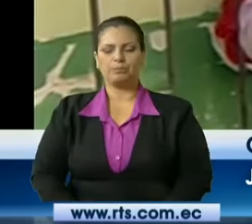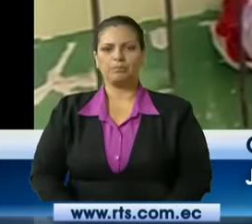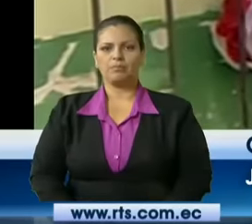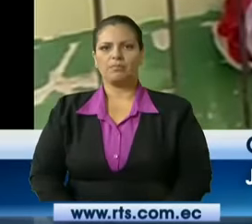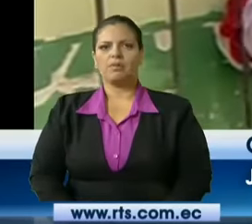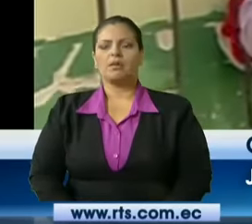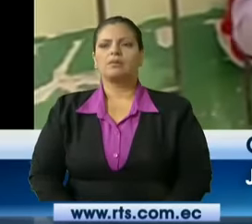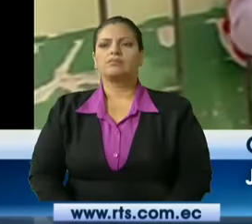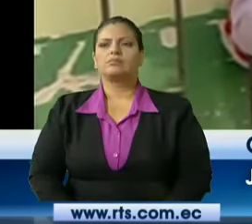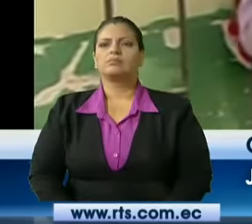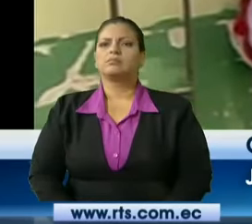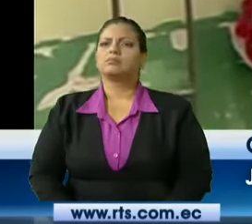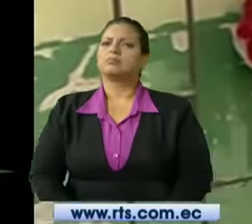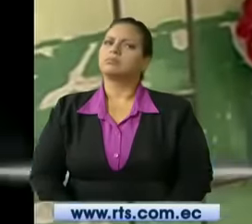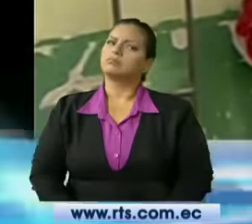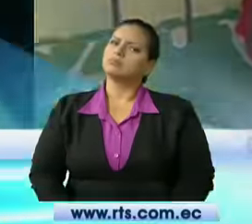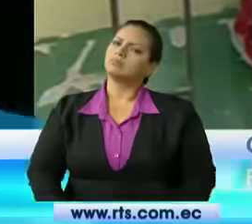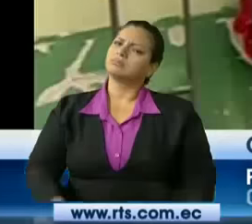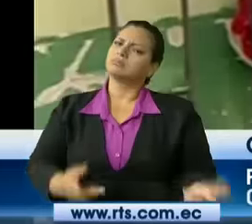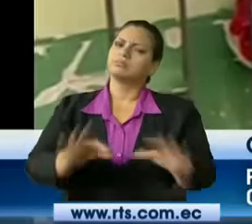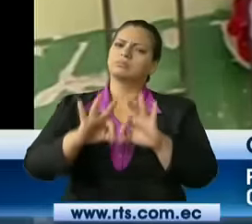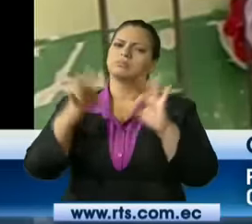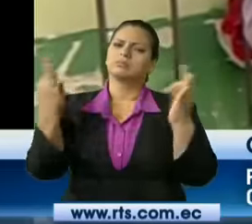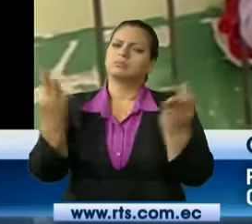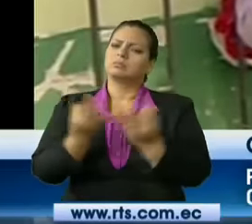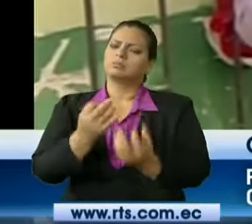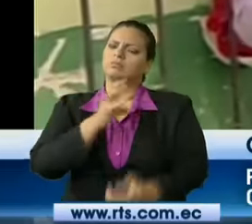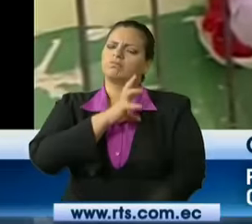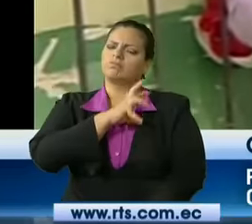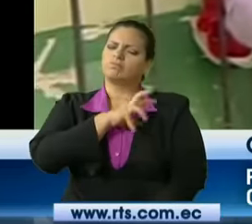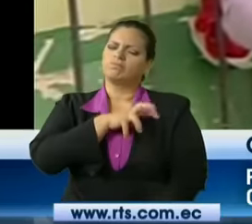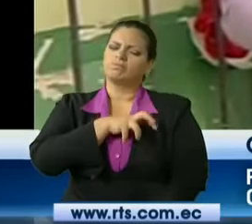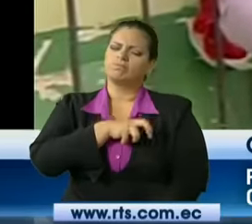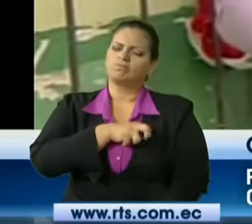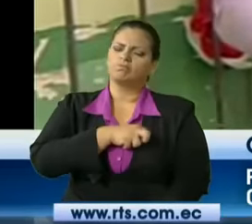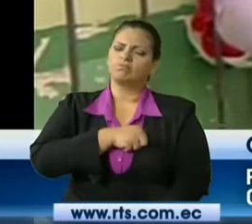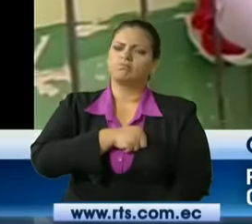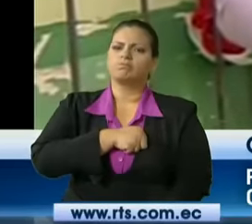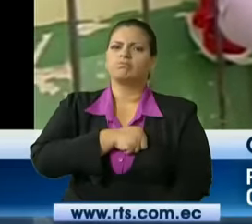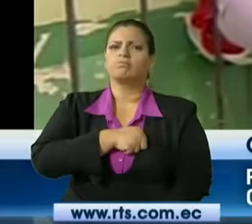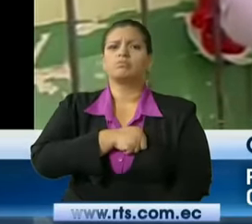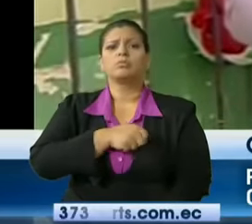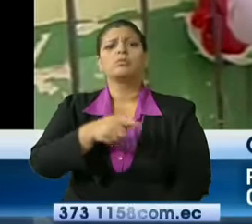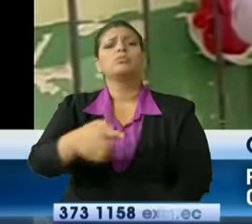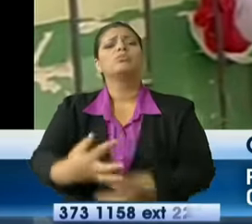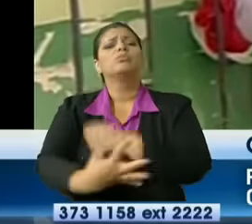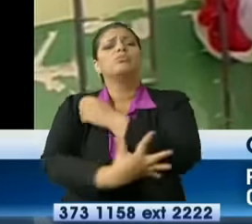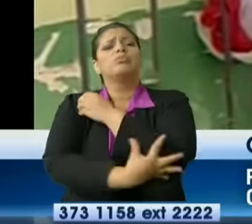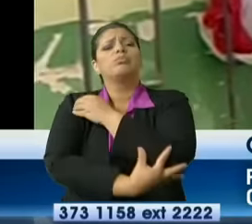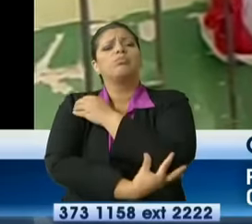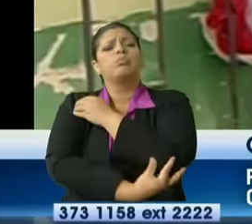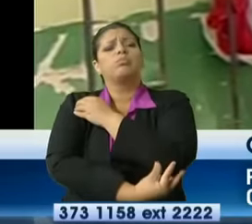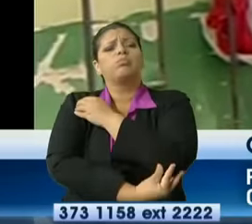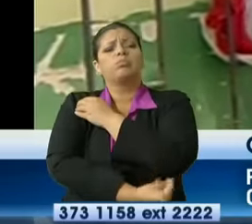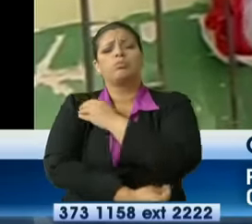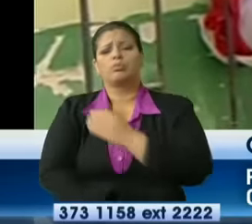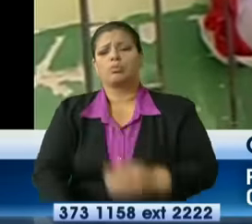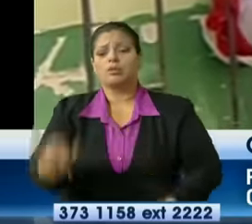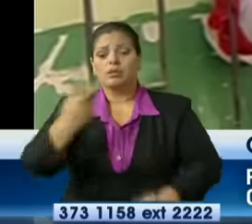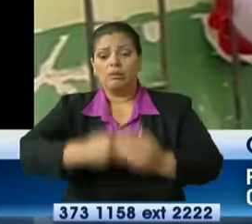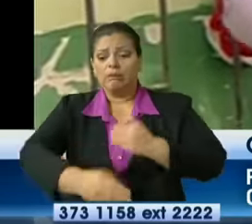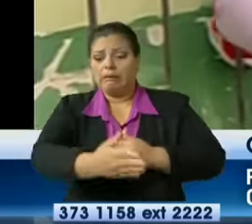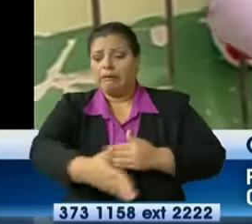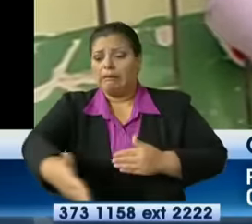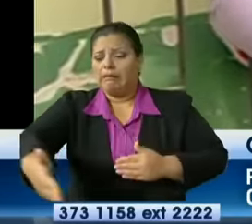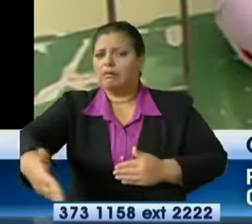estén viendo, esta familia necesita mucho. La madre es de escasos recursos económicos, tiene más niños pequeños. En este momento